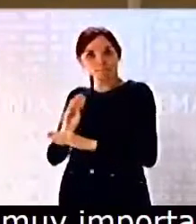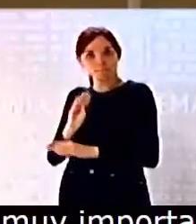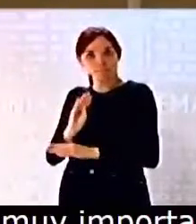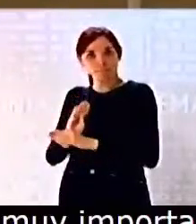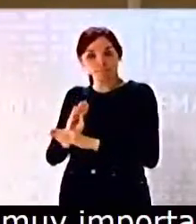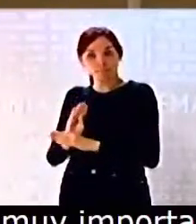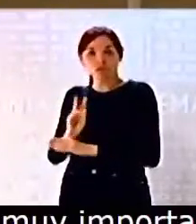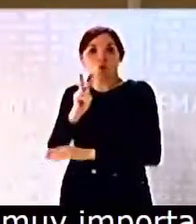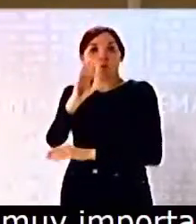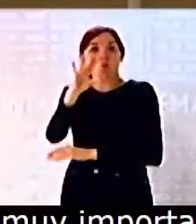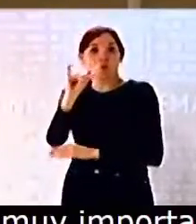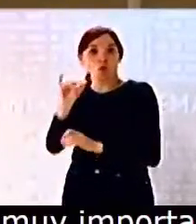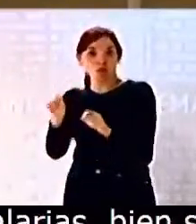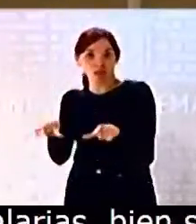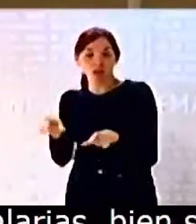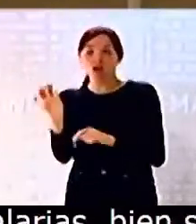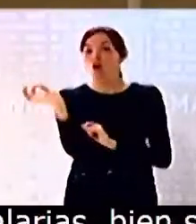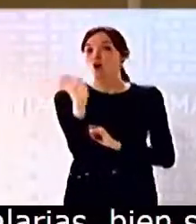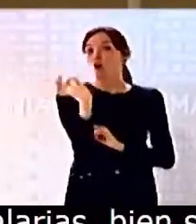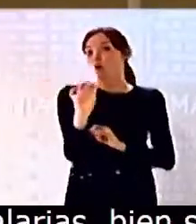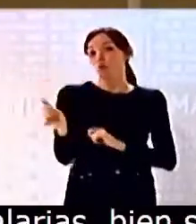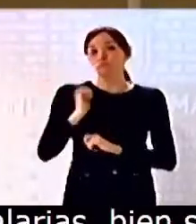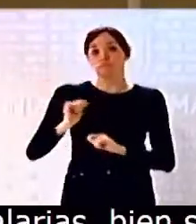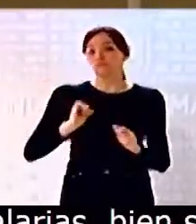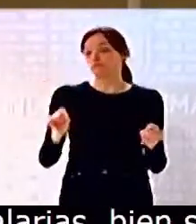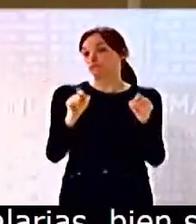o bien sean